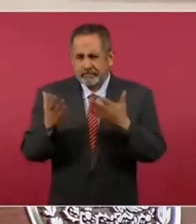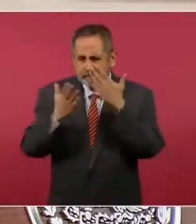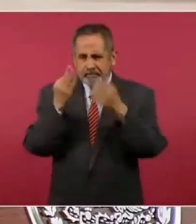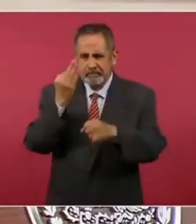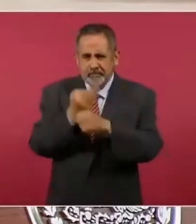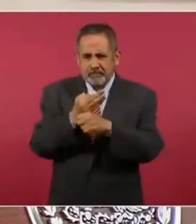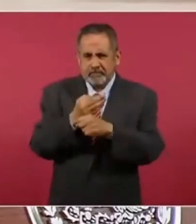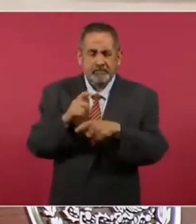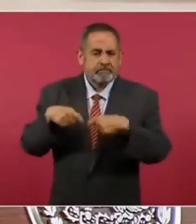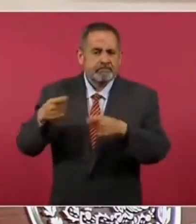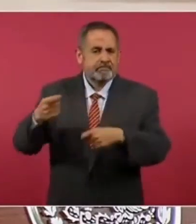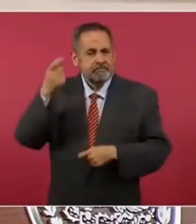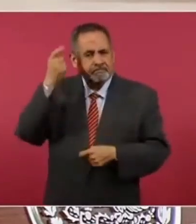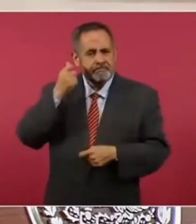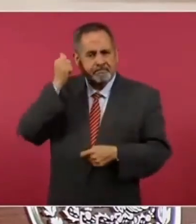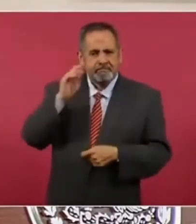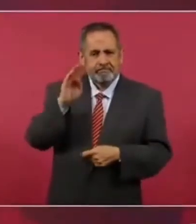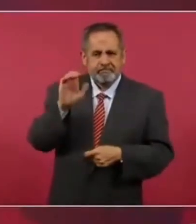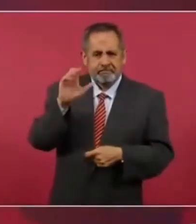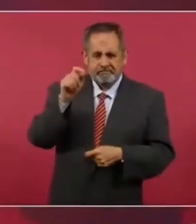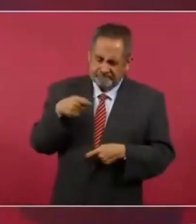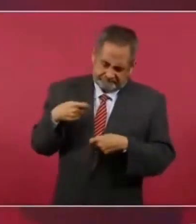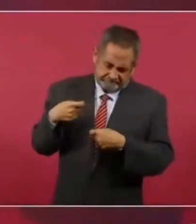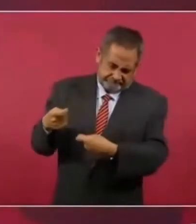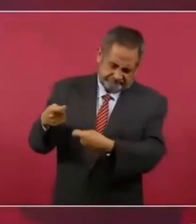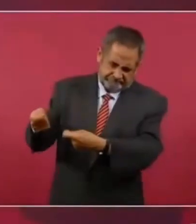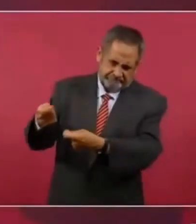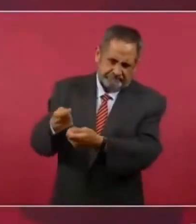estudiantes reciben becas.